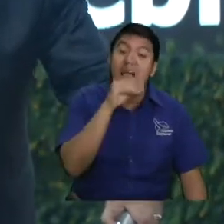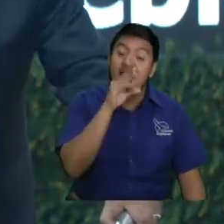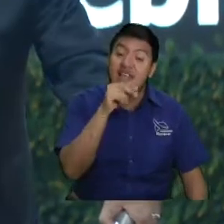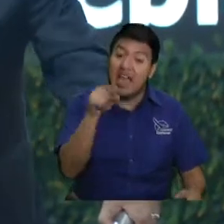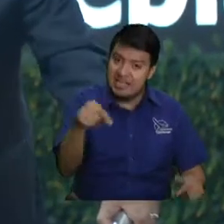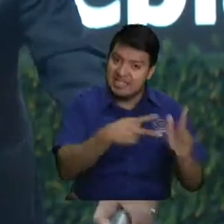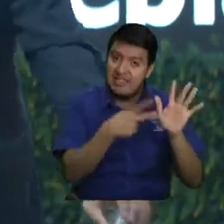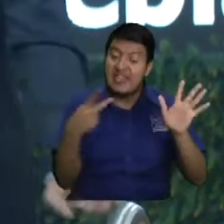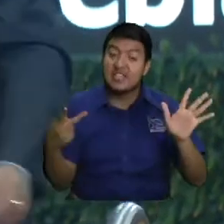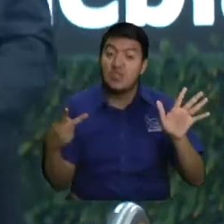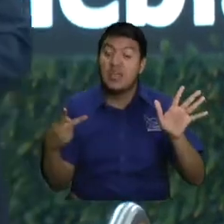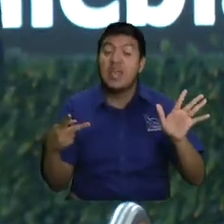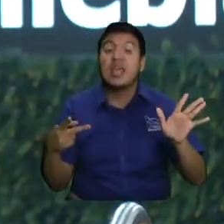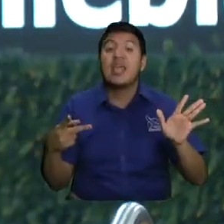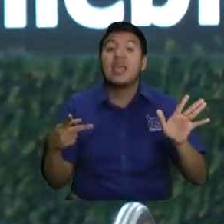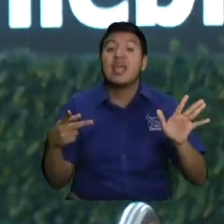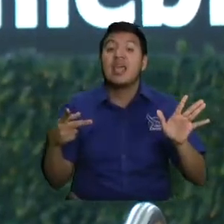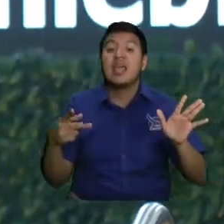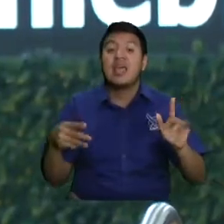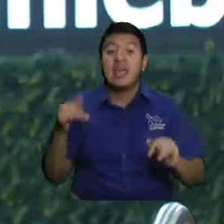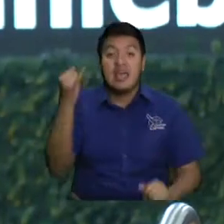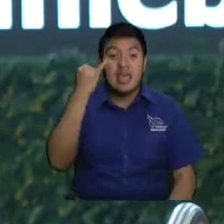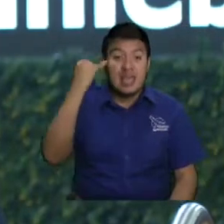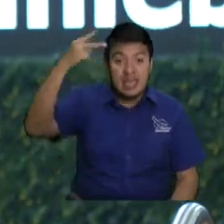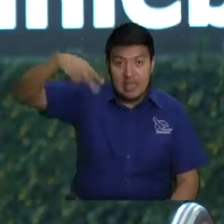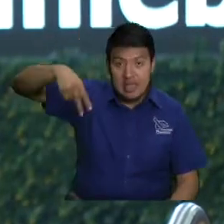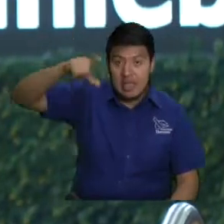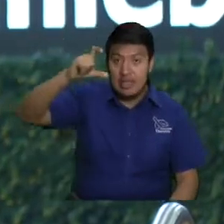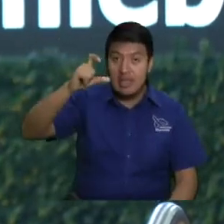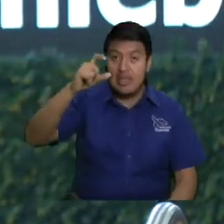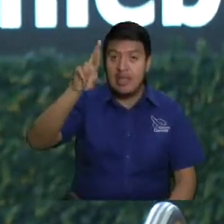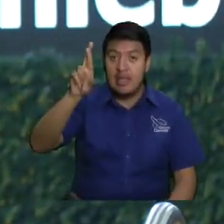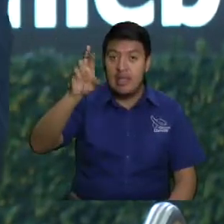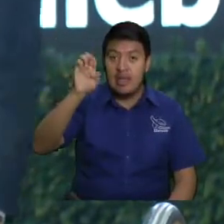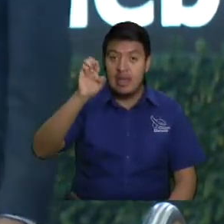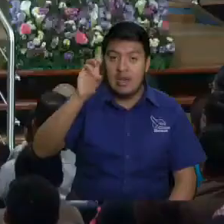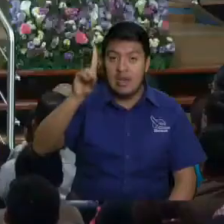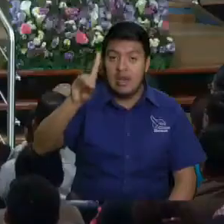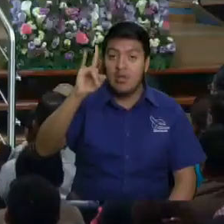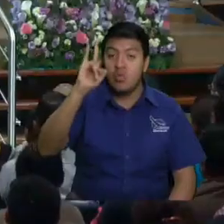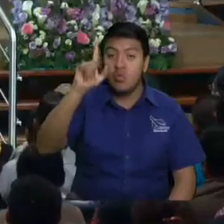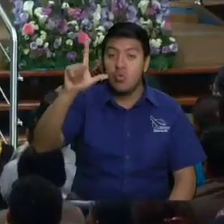incrédulos. No dice con los que no tienen dinero.